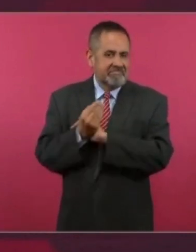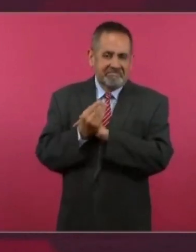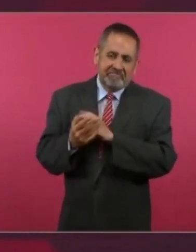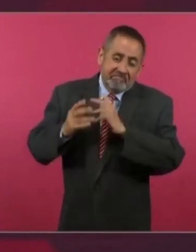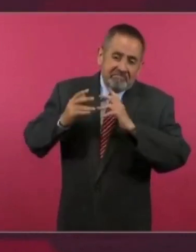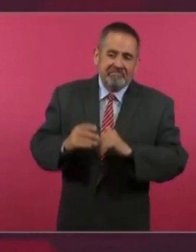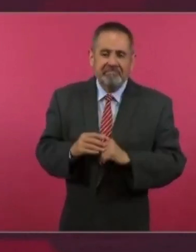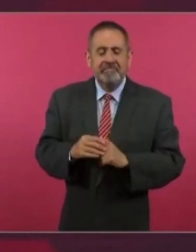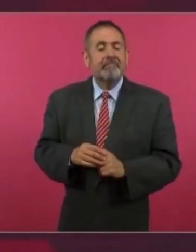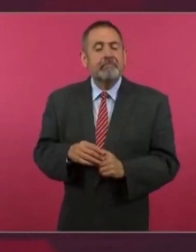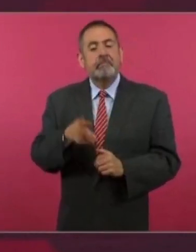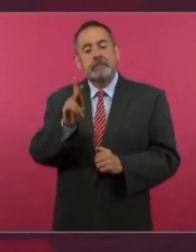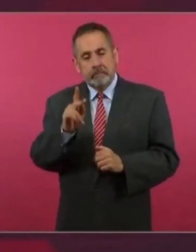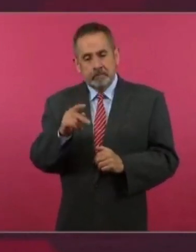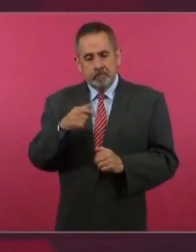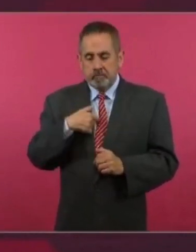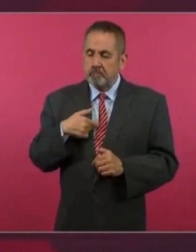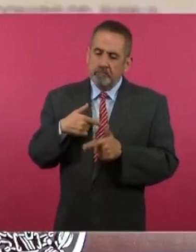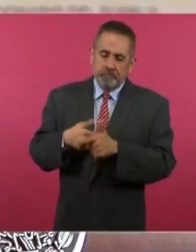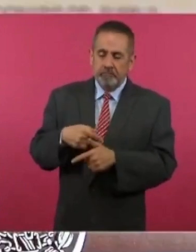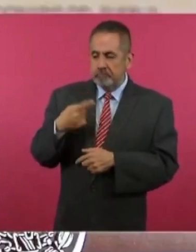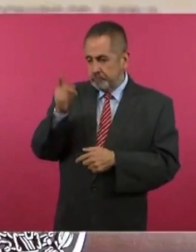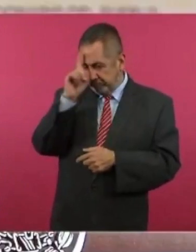pero sí voy a